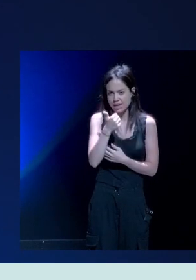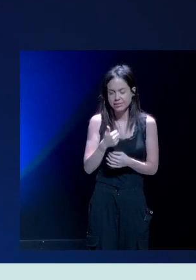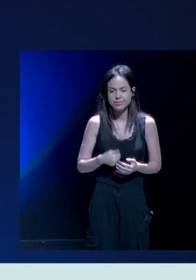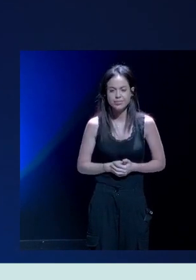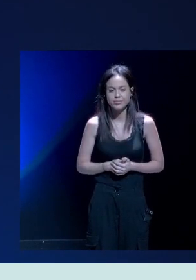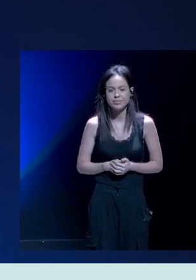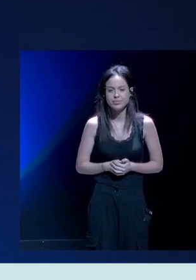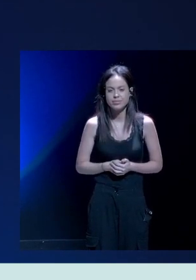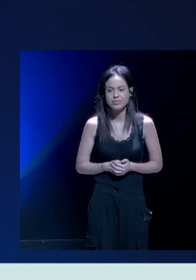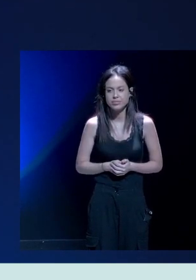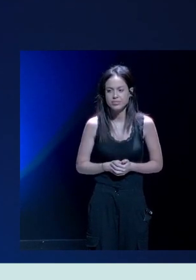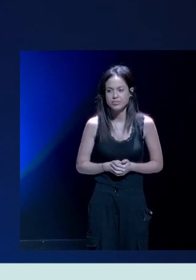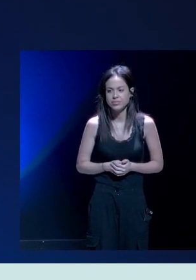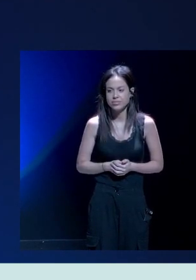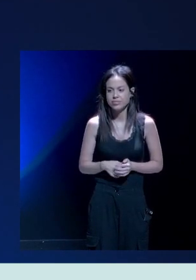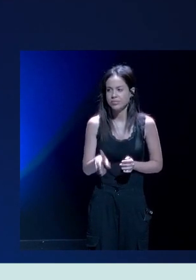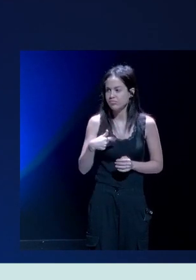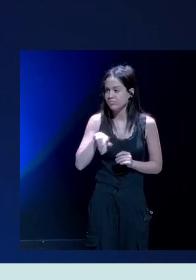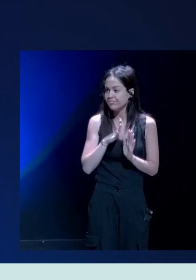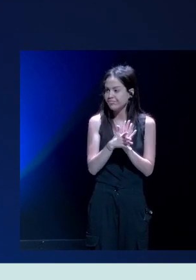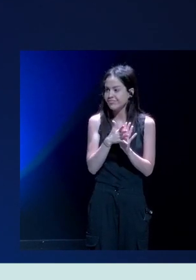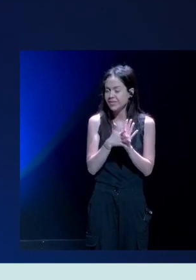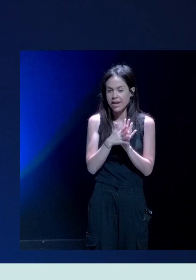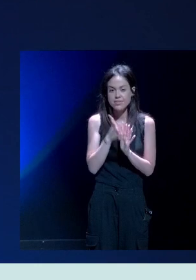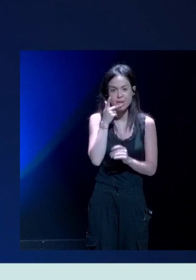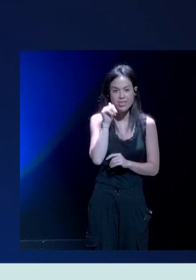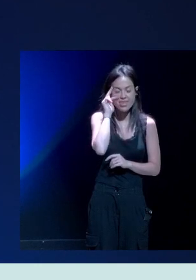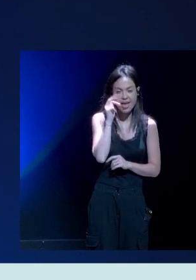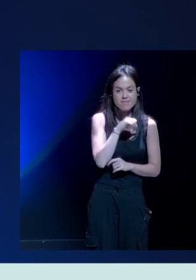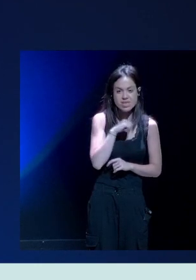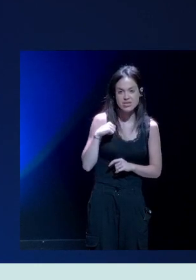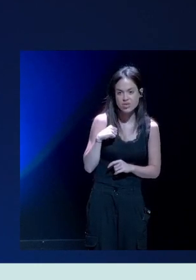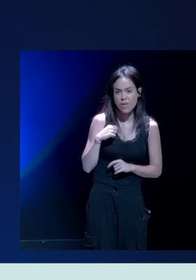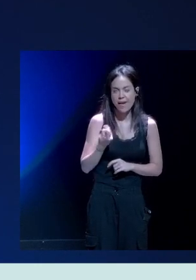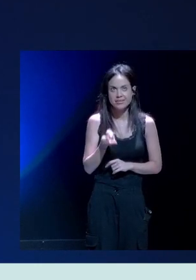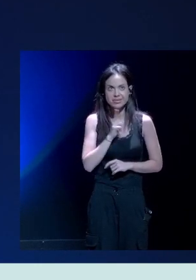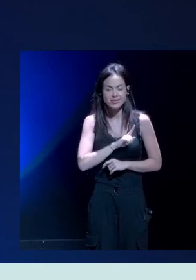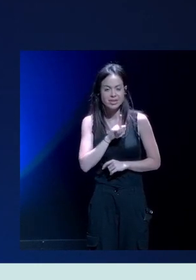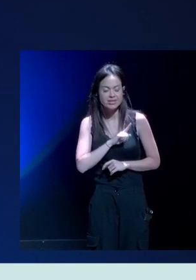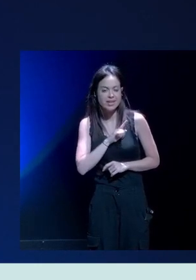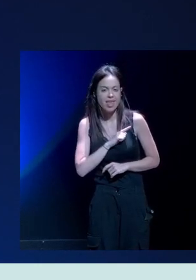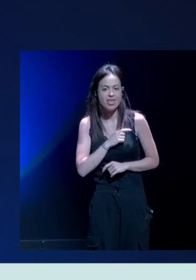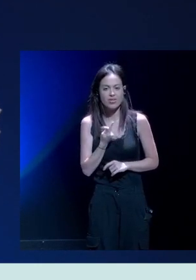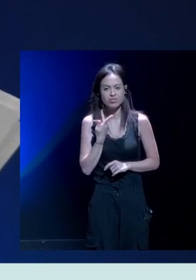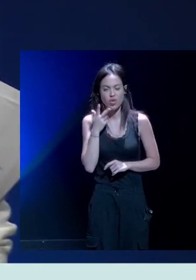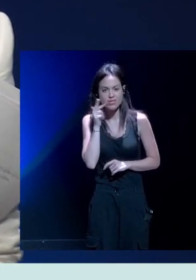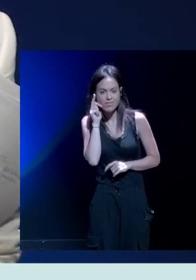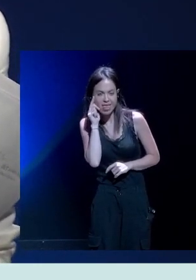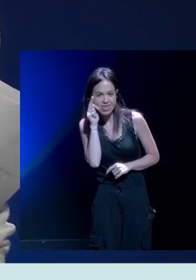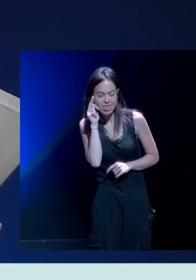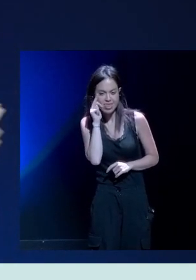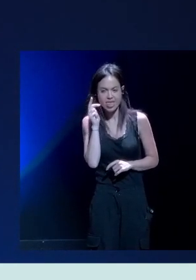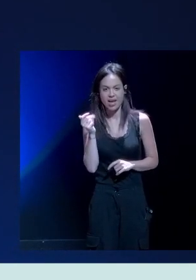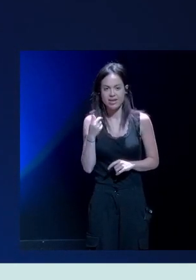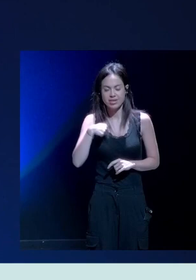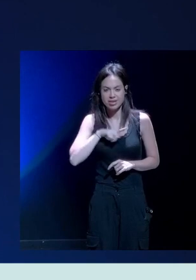esas claves, ¿no?, que estábamos comentando, desde la experiencia personal, desde esa sensación, en esa vivencia que tenemos muchas veces personal en el